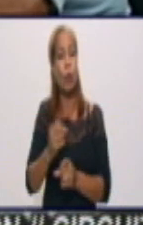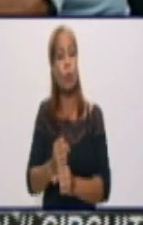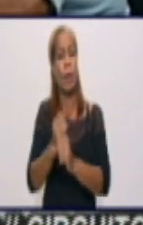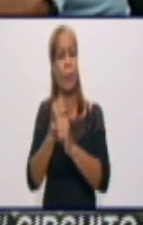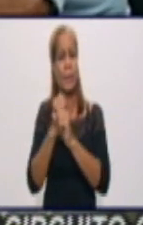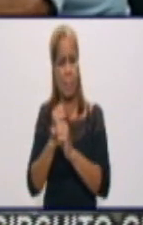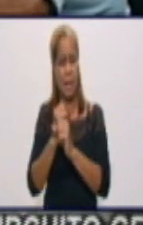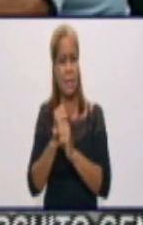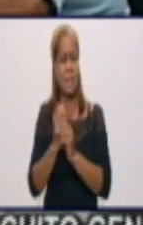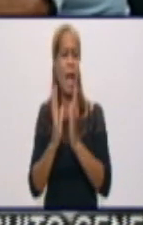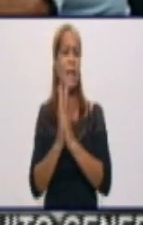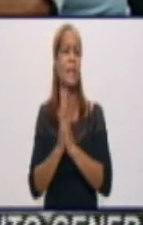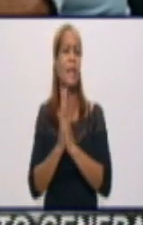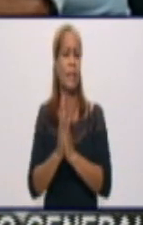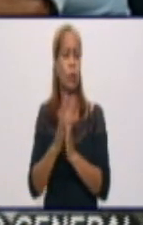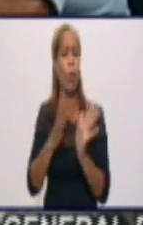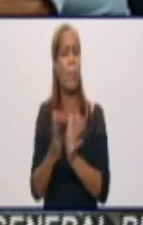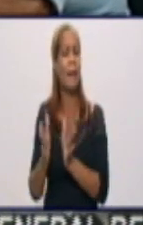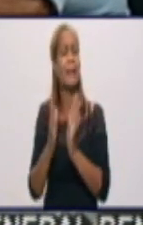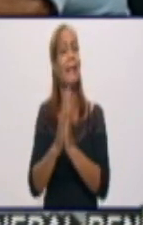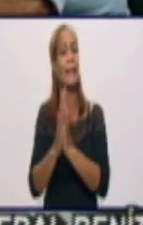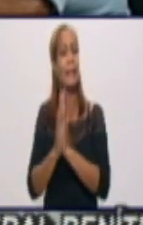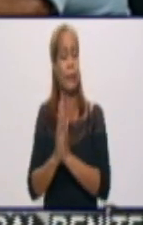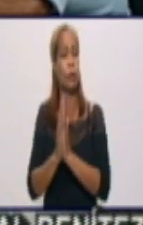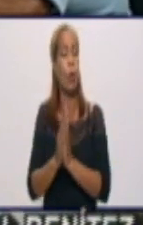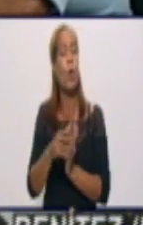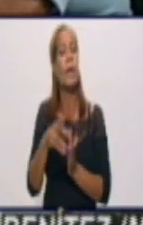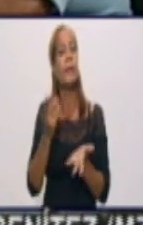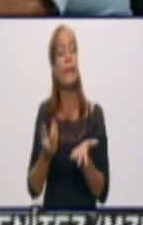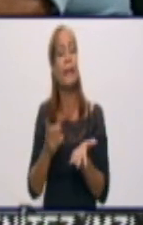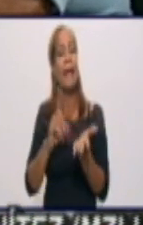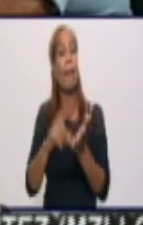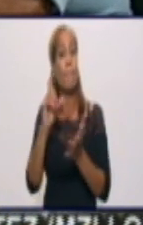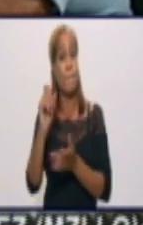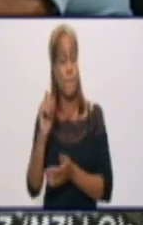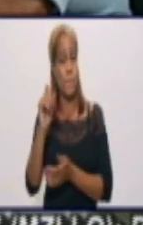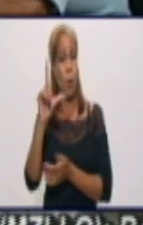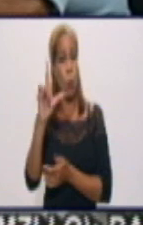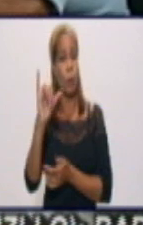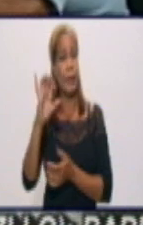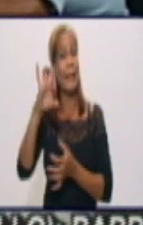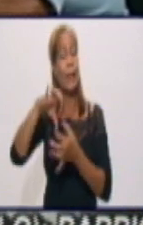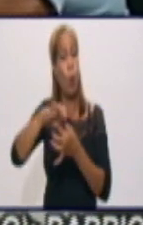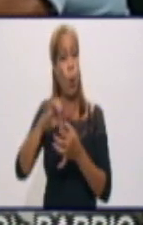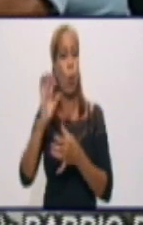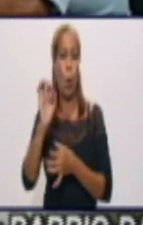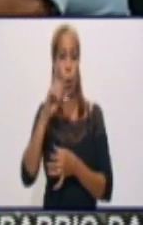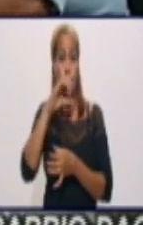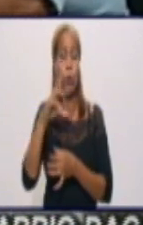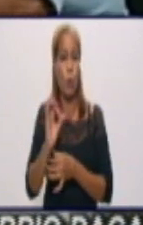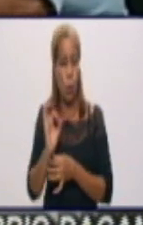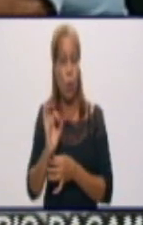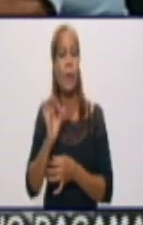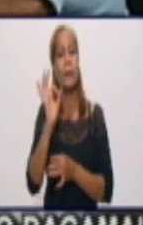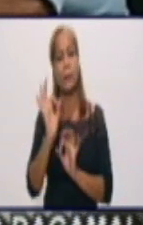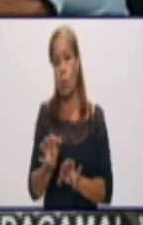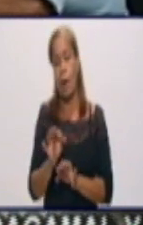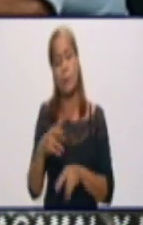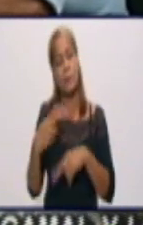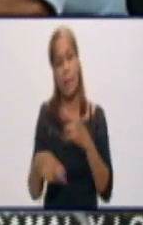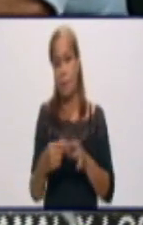tuvieran en avería entonces esos circuitos ya se tuvo en cuenta a la hora de completar la carga por